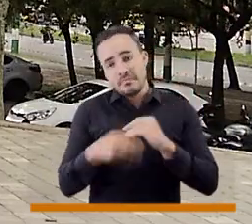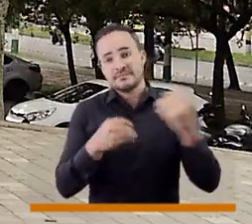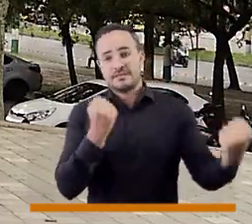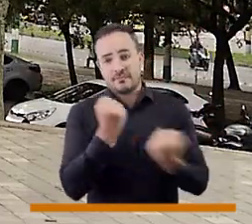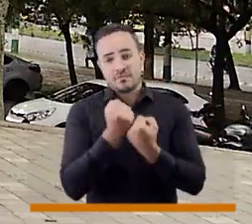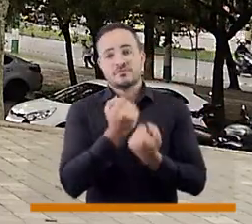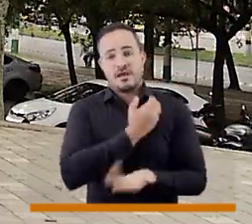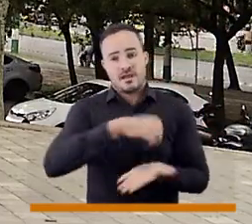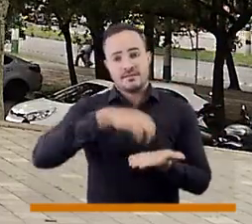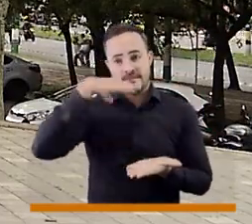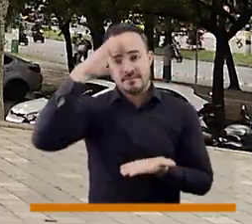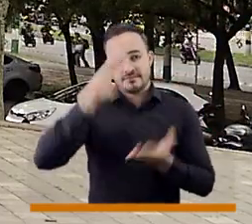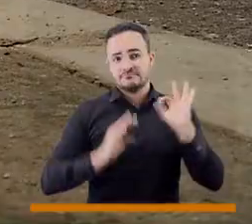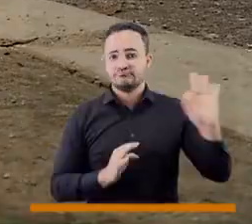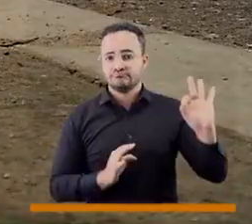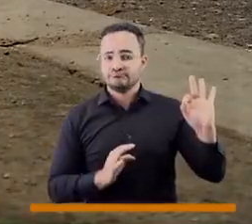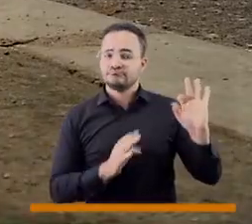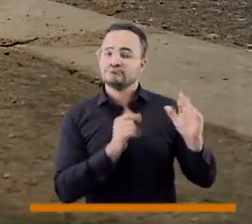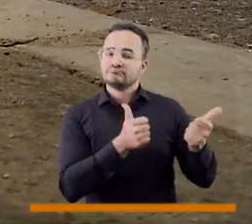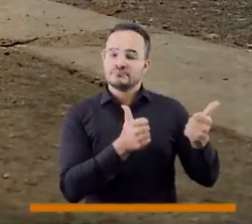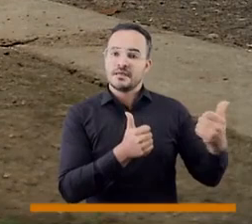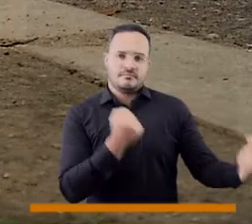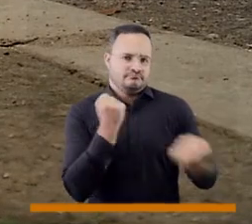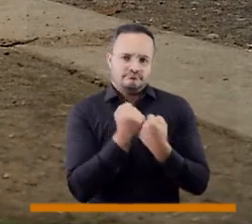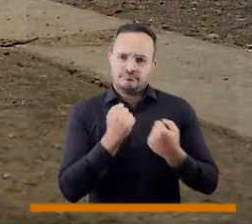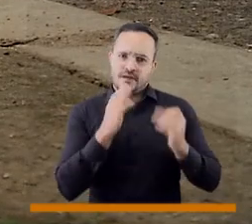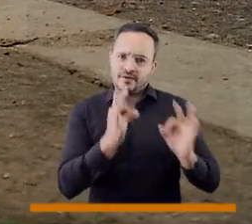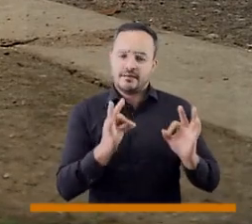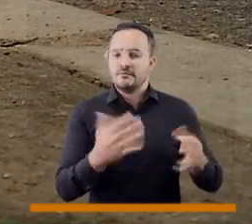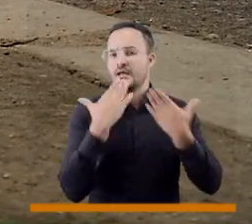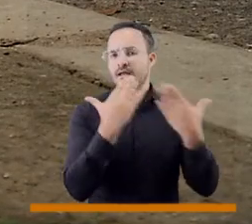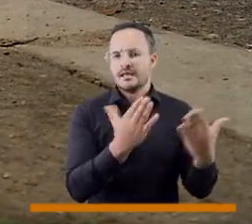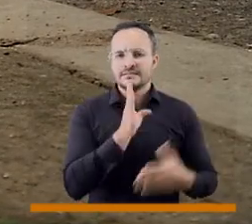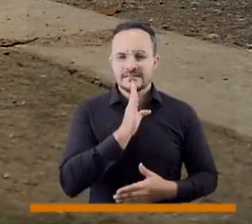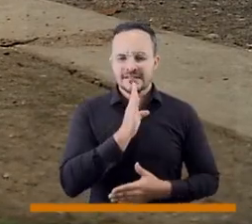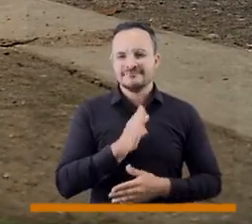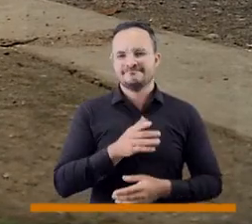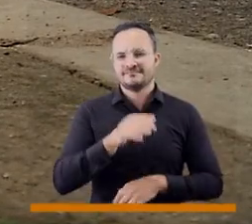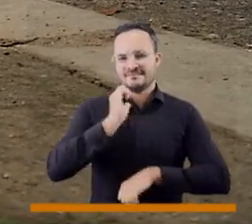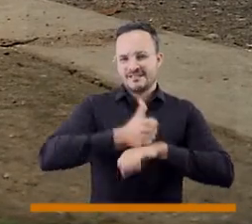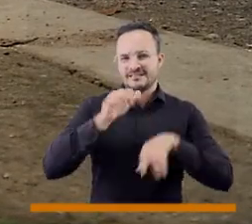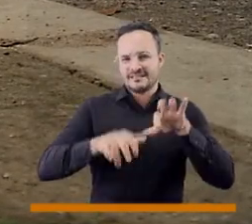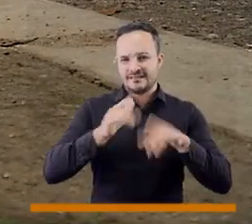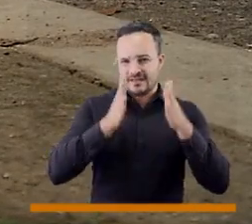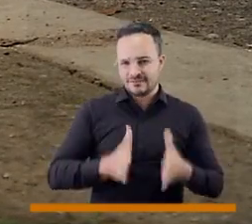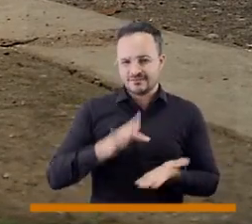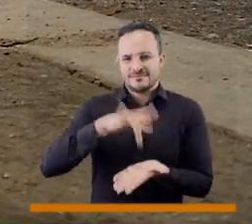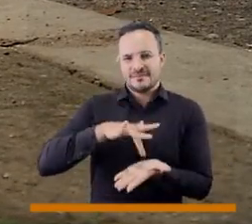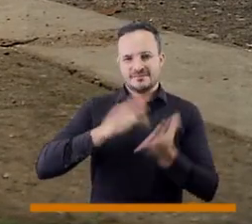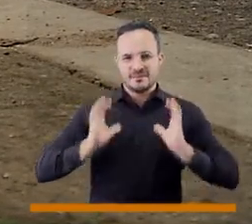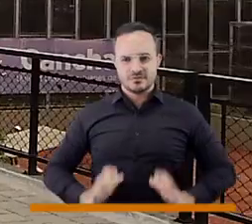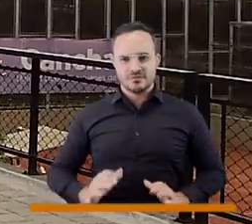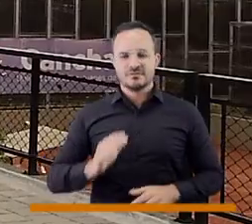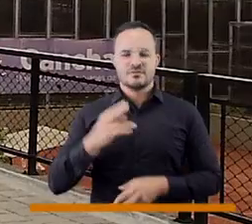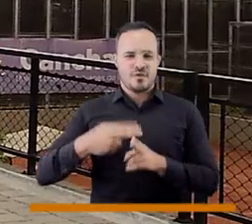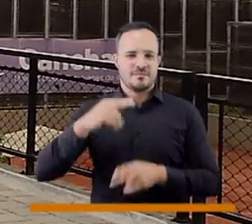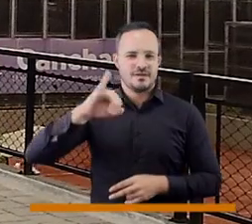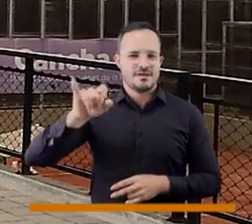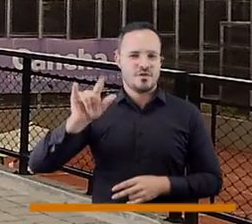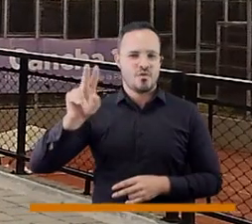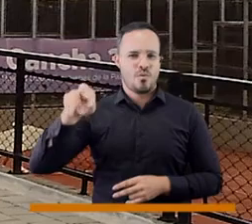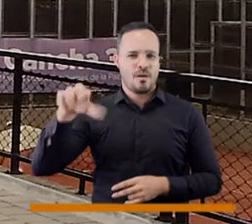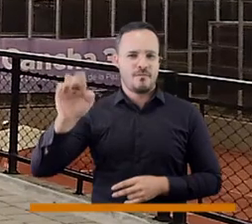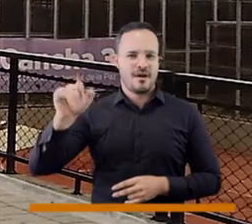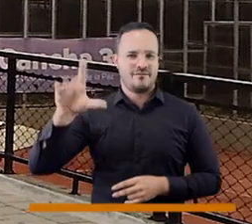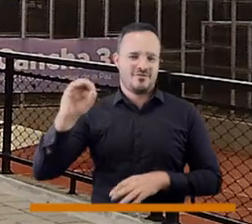de la Alcaldía de Medellín, ya que así es también la labor de agradecer al secretario de Participación Ciudadana de la época, Juan Pablo,